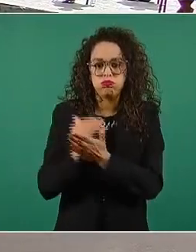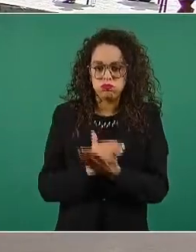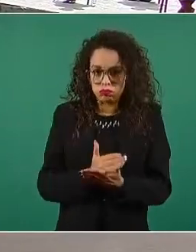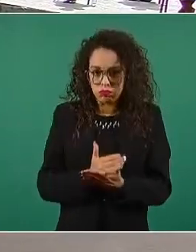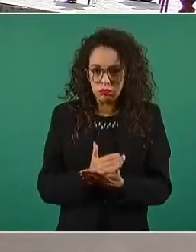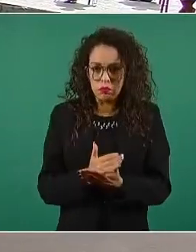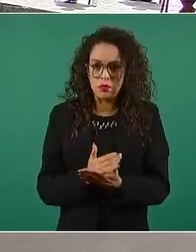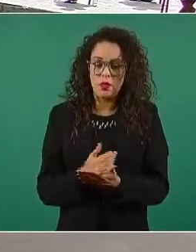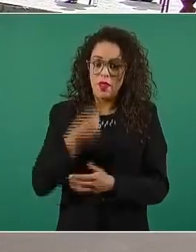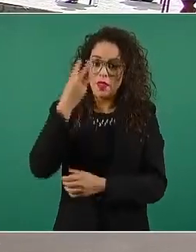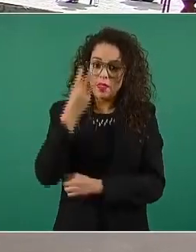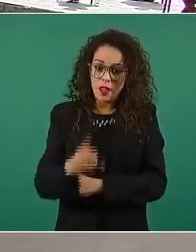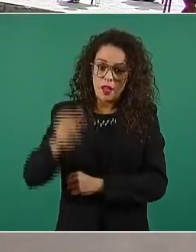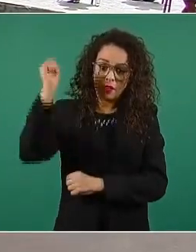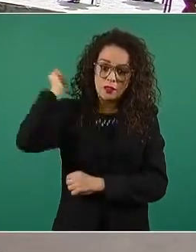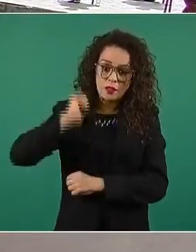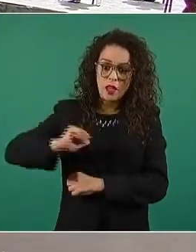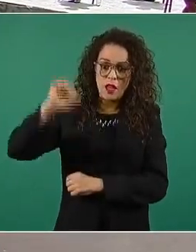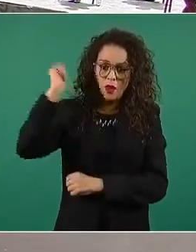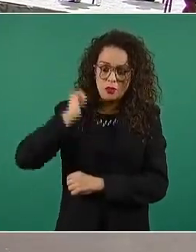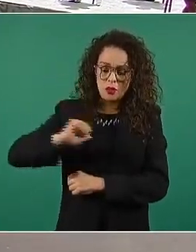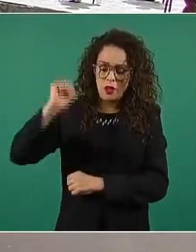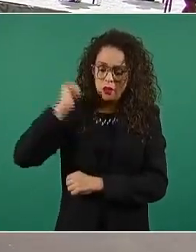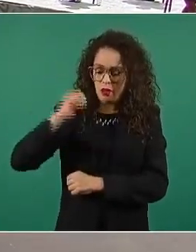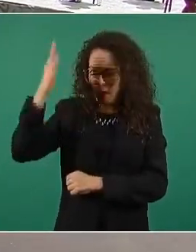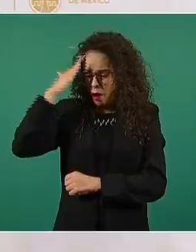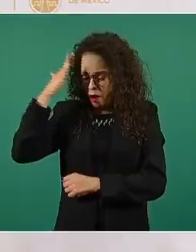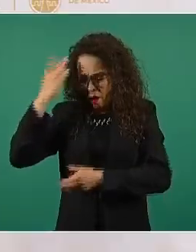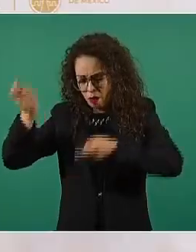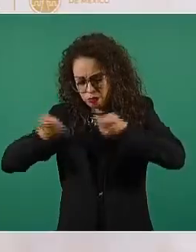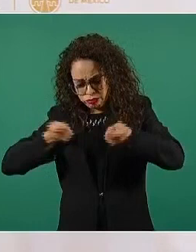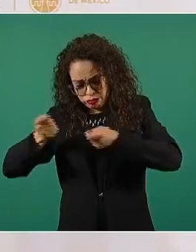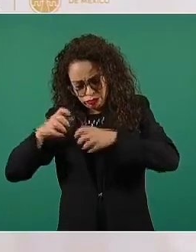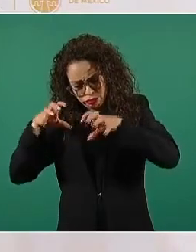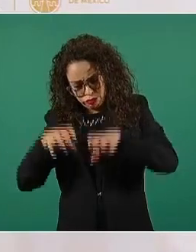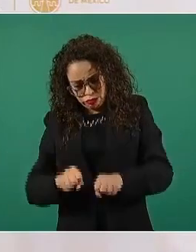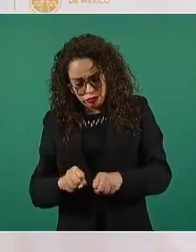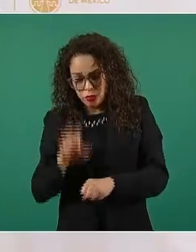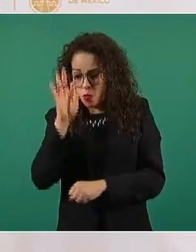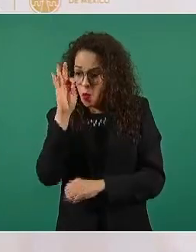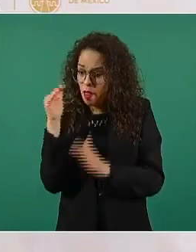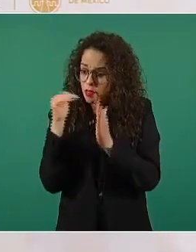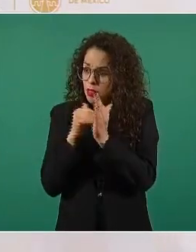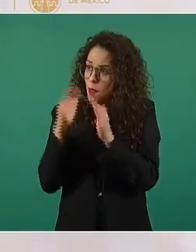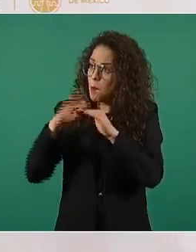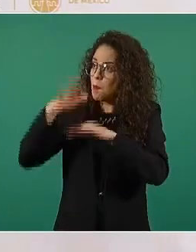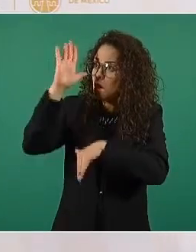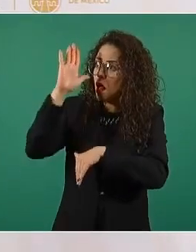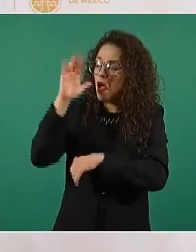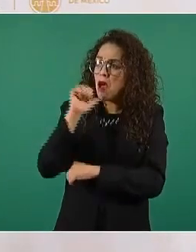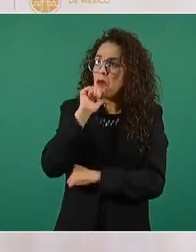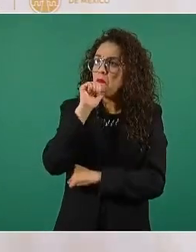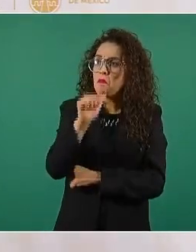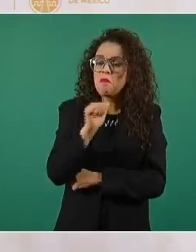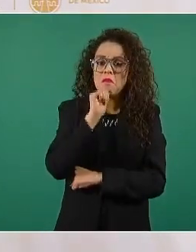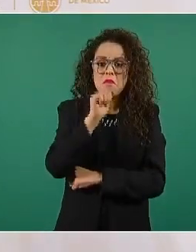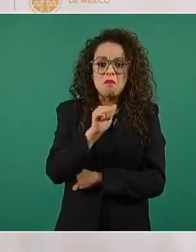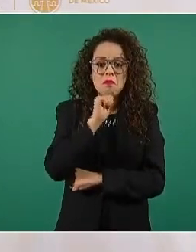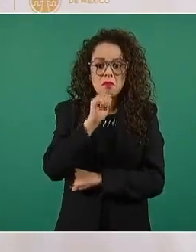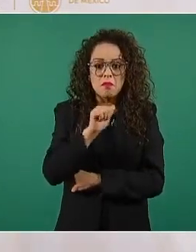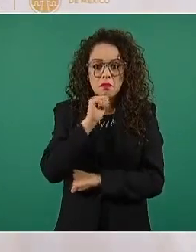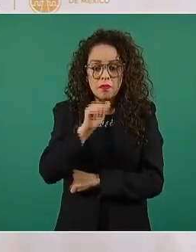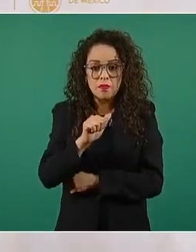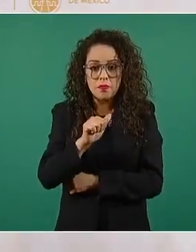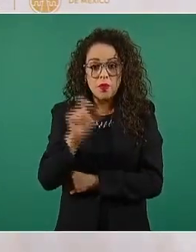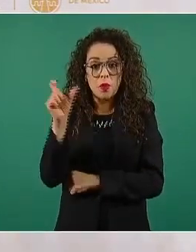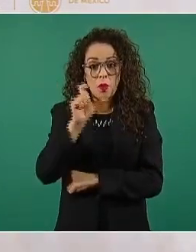siglos de dominación colonial nunca pasó de 40,000 habitantes. Es hasta después